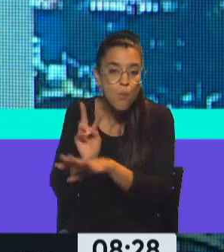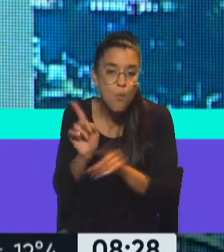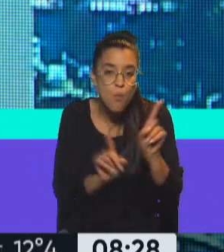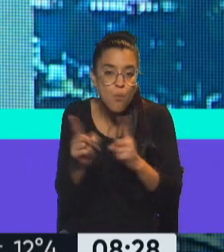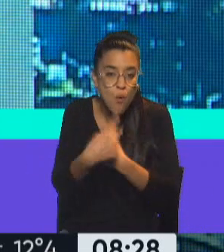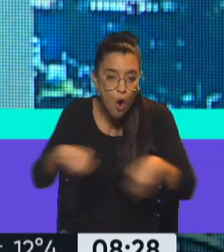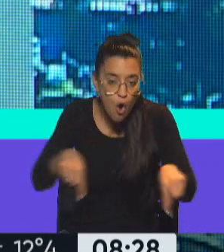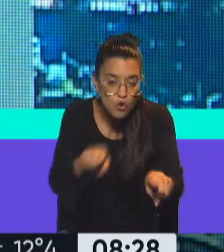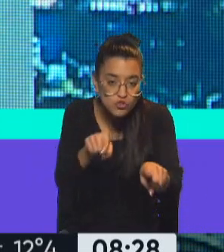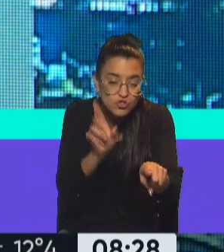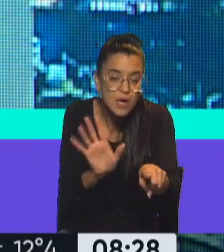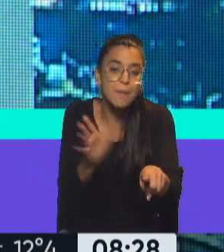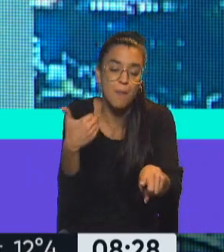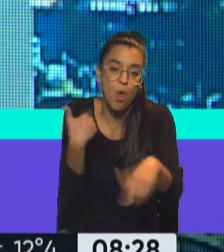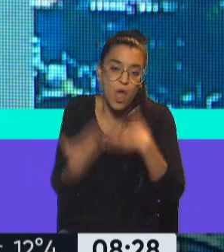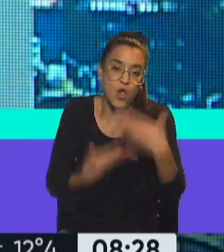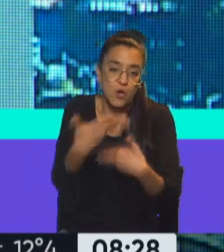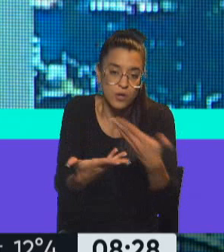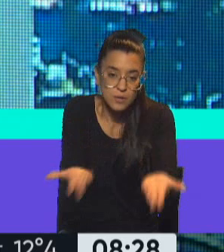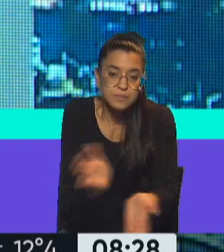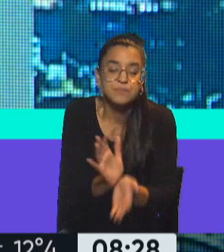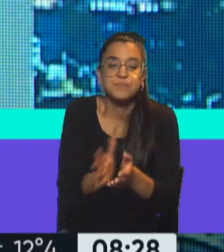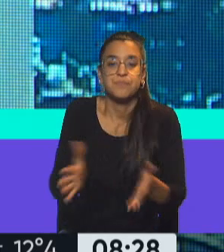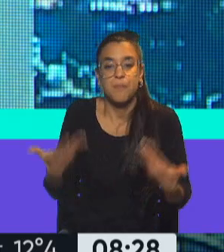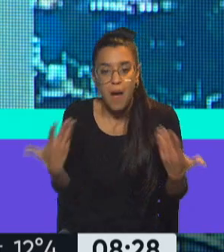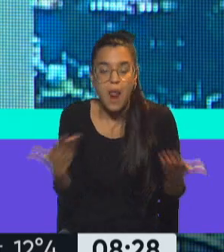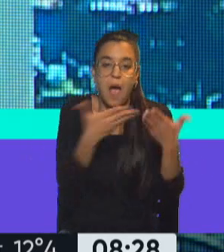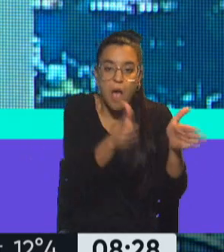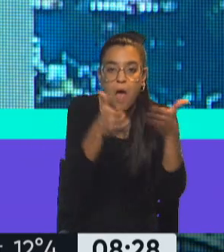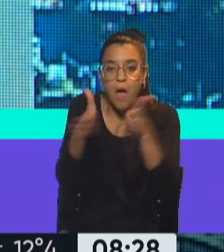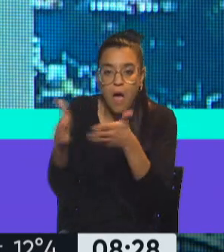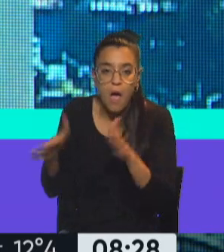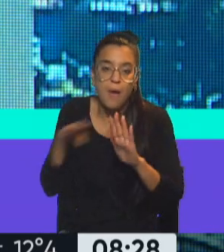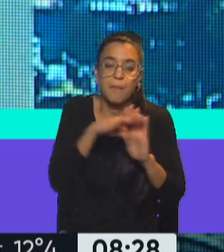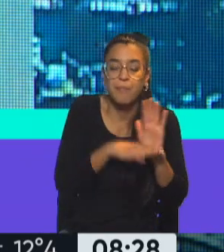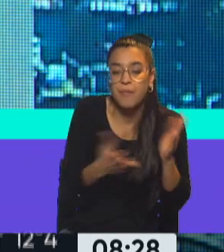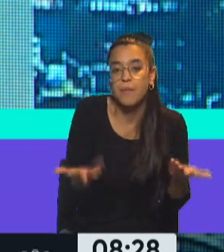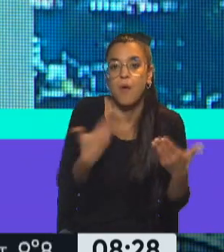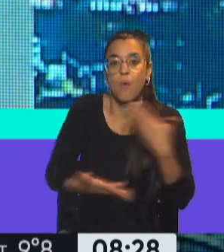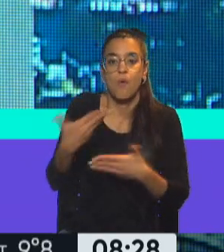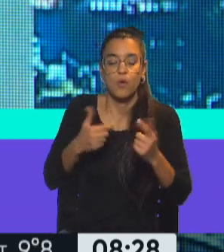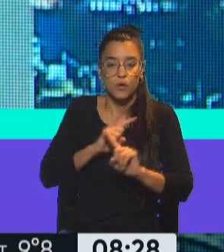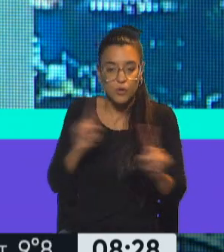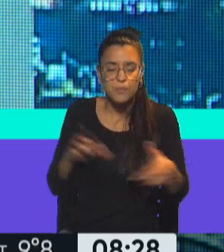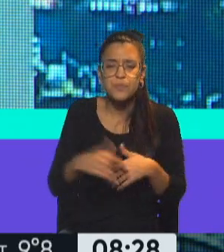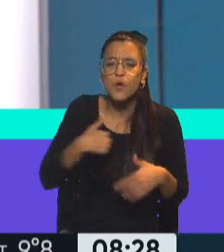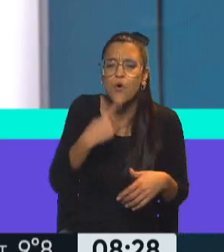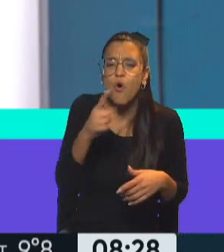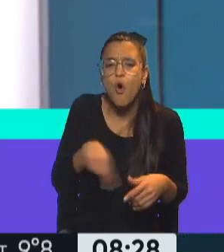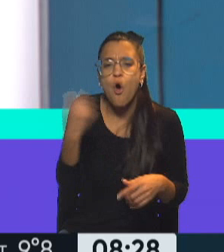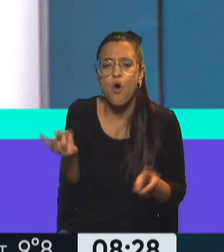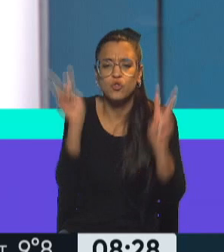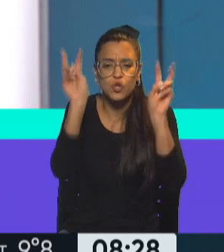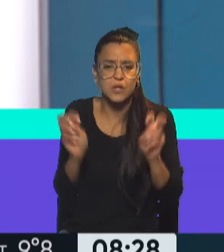para poder seguir, digamos, relajando las medidas y que no tengamos que volver para atrás, ¿no? Doctor Bombey, le consultamos otro